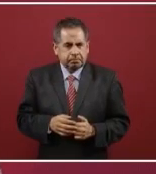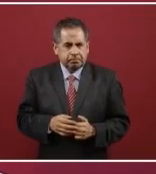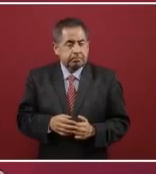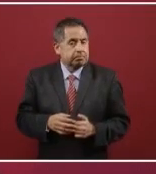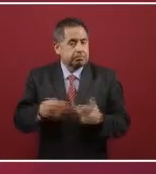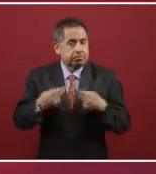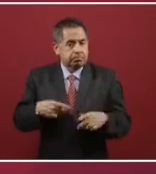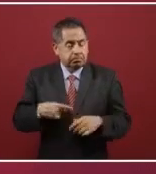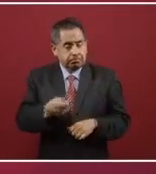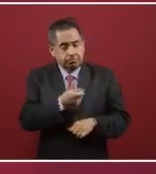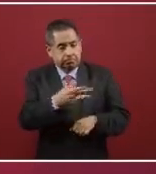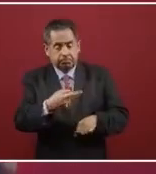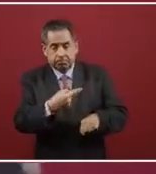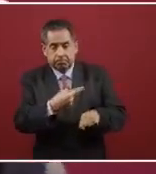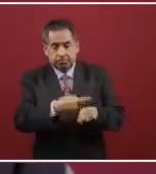de